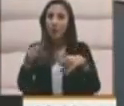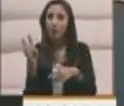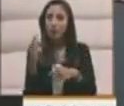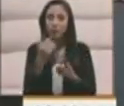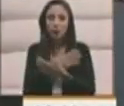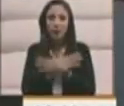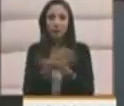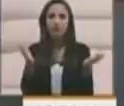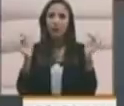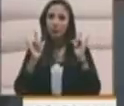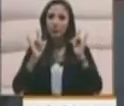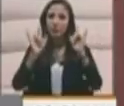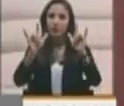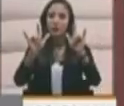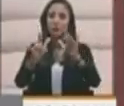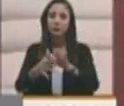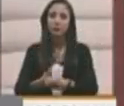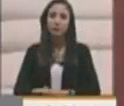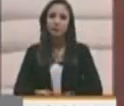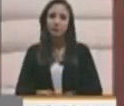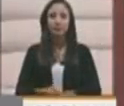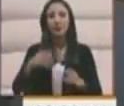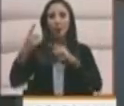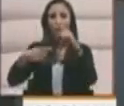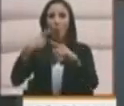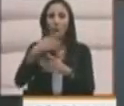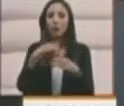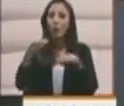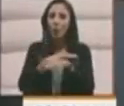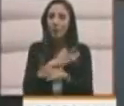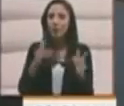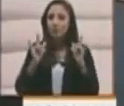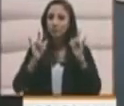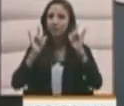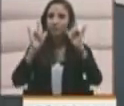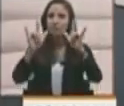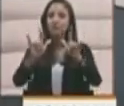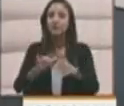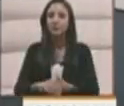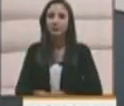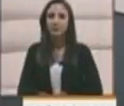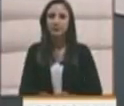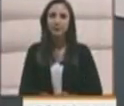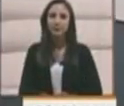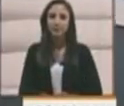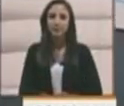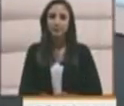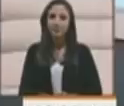te amo en demasía. Nos vemos el próximo jueves, Dios mediante y la chinita mediante. Hasta entonces.